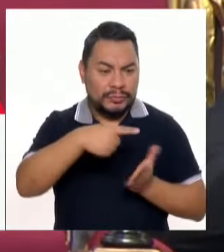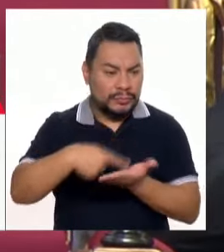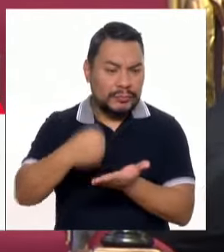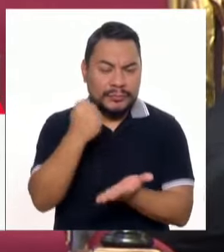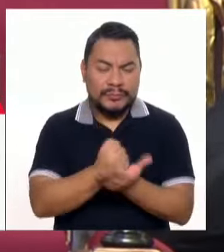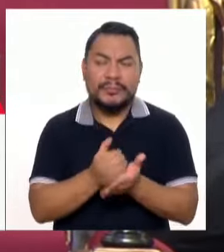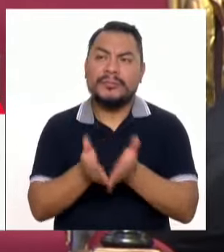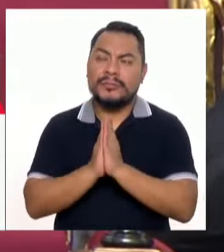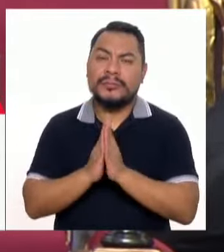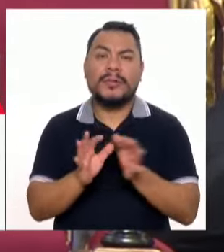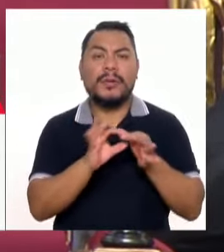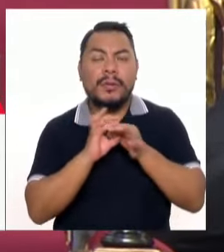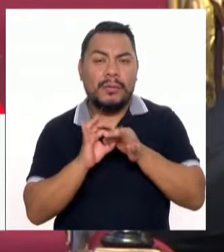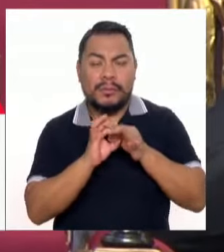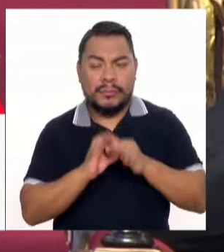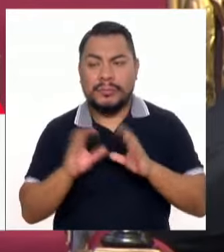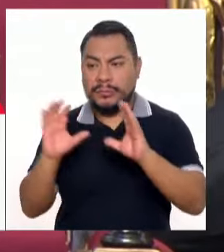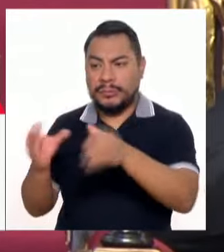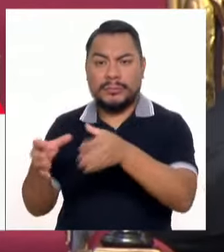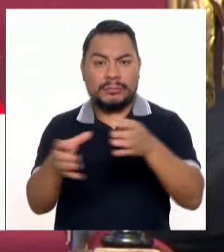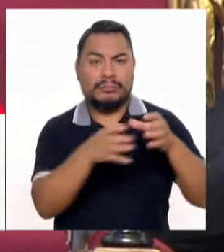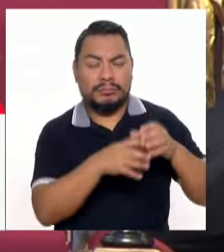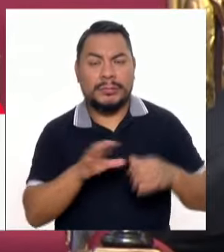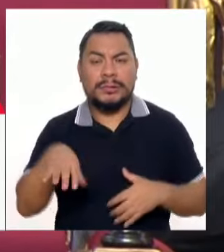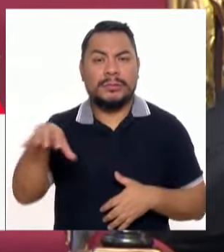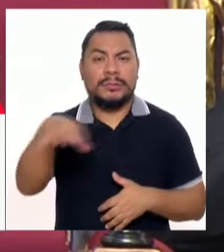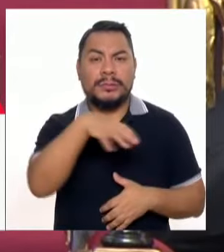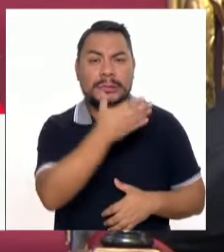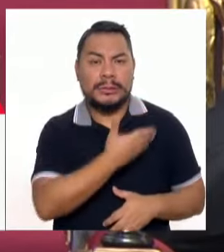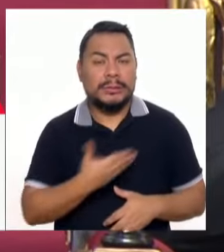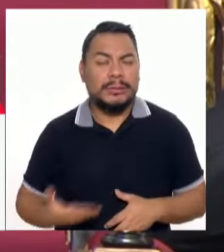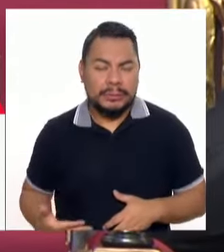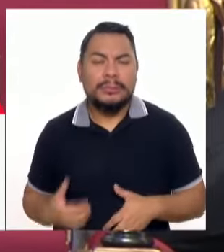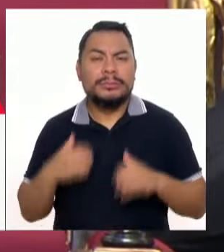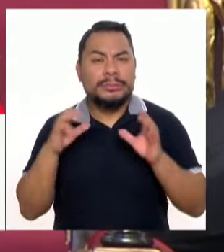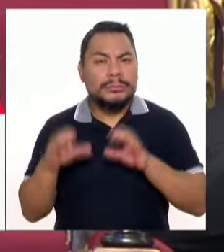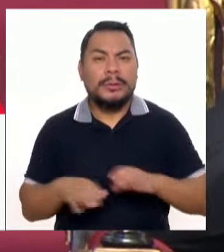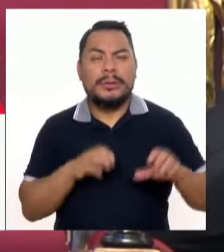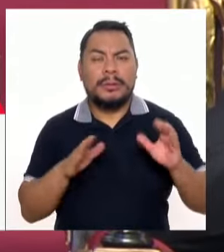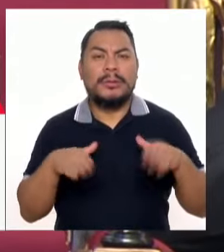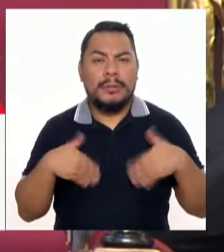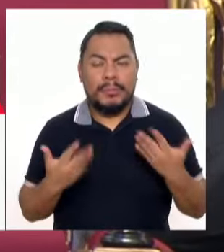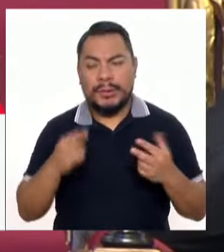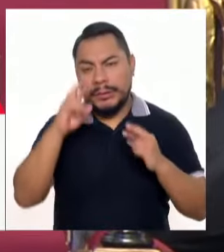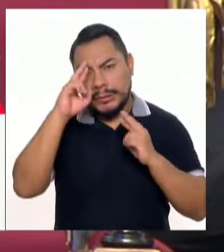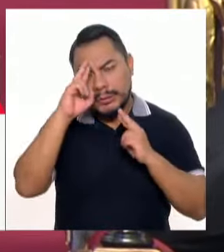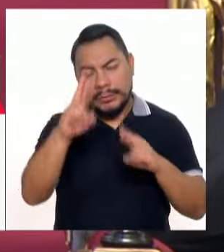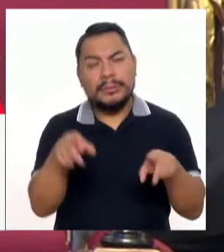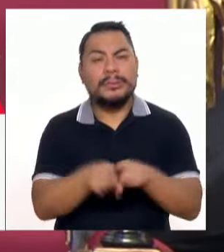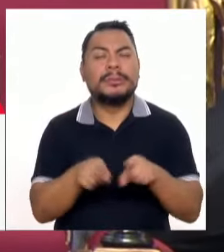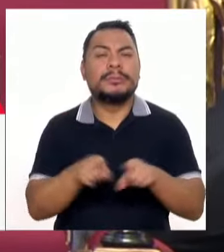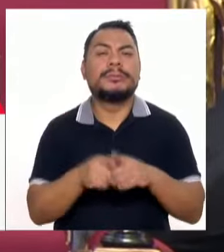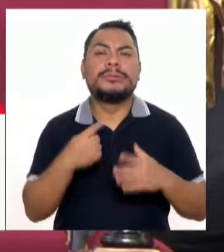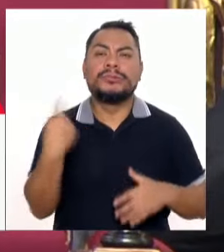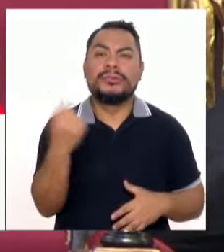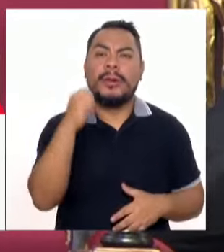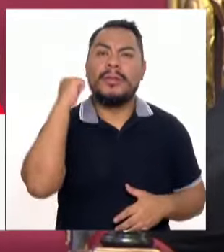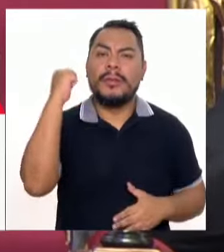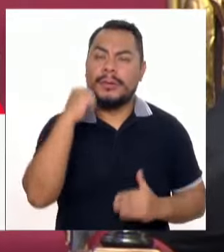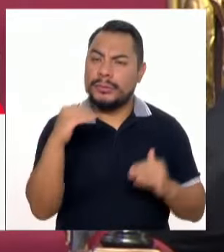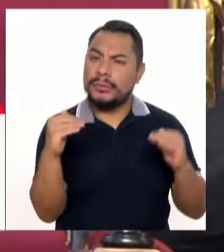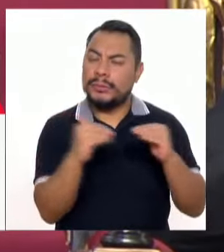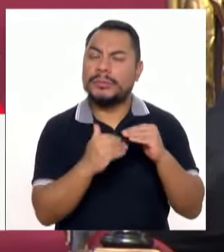juntos los poderes y las instituciones del Estado actuaremos para hacer respetar el Estado de Derecho